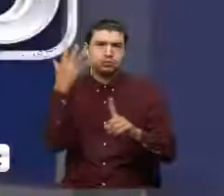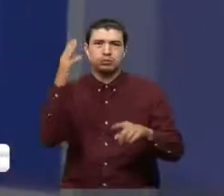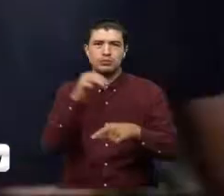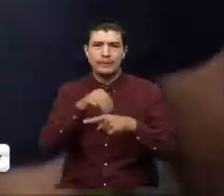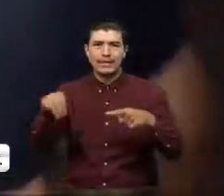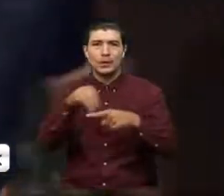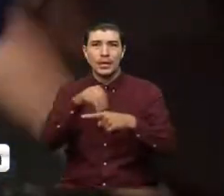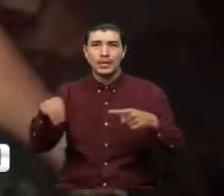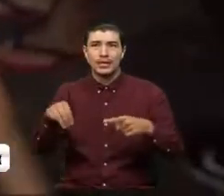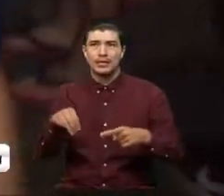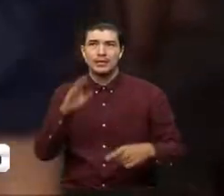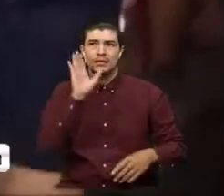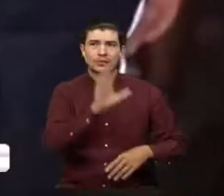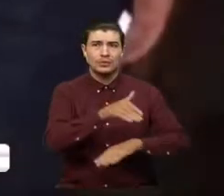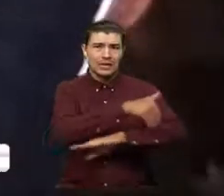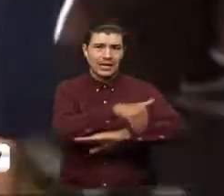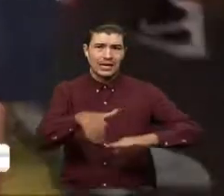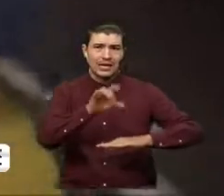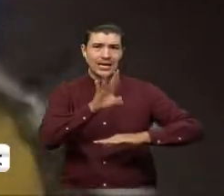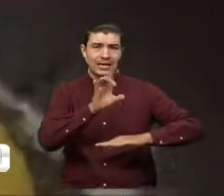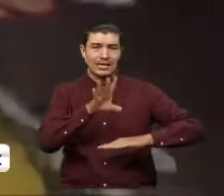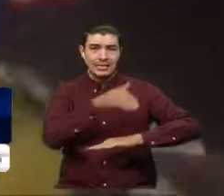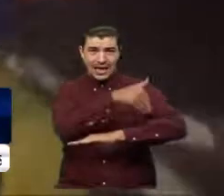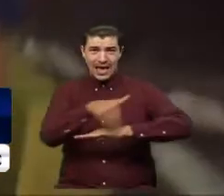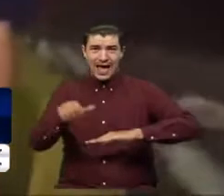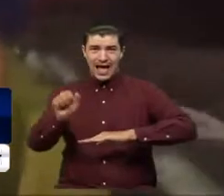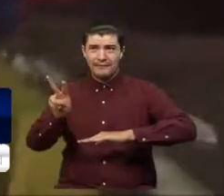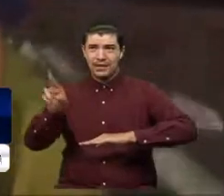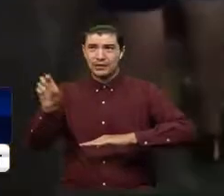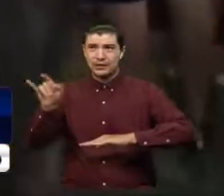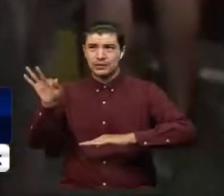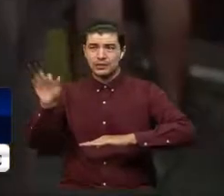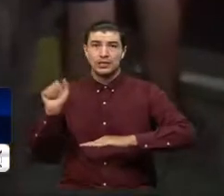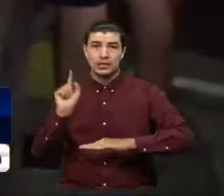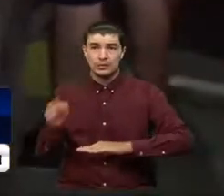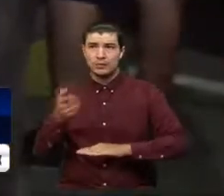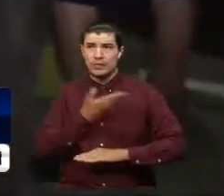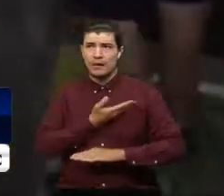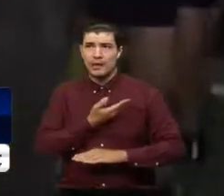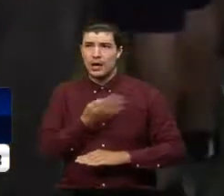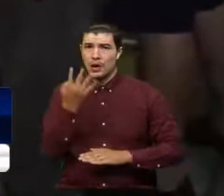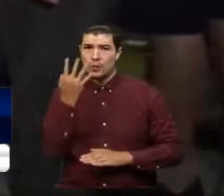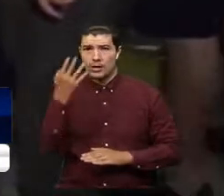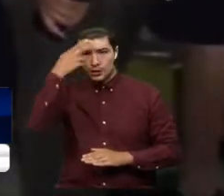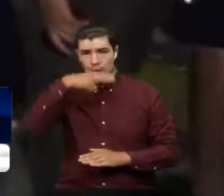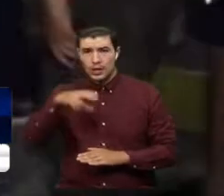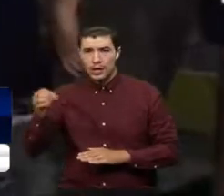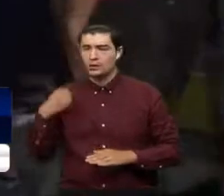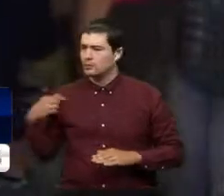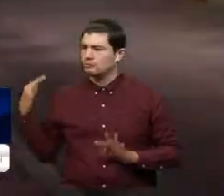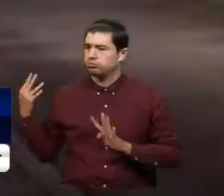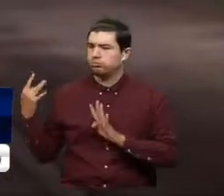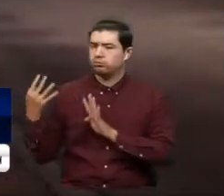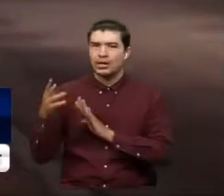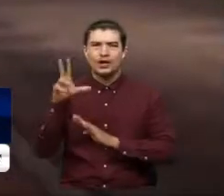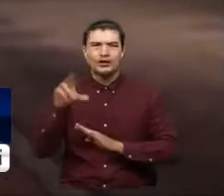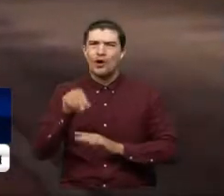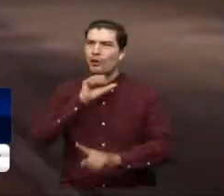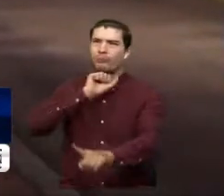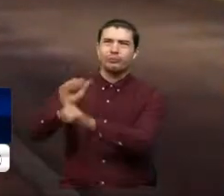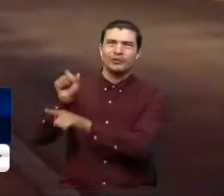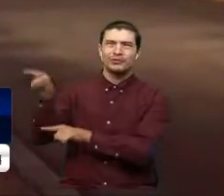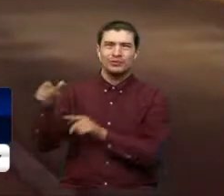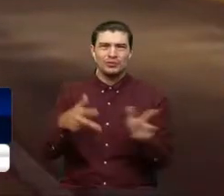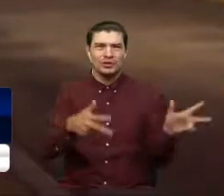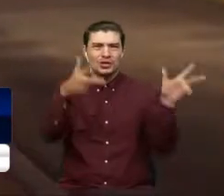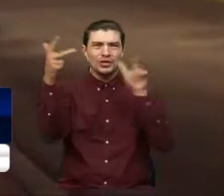en la carrera 15 con avenida a la rosita una madre junto con sus cuatro hijos decide cruzar la vía omitiendo un puente peatonal que se encuentra